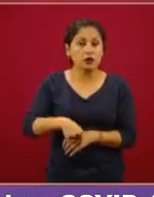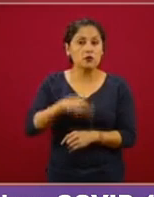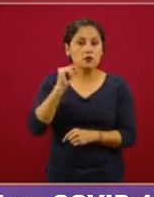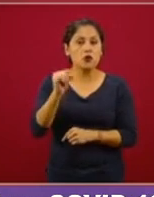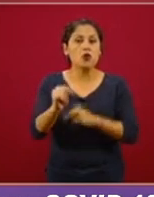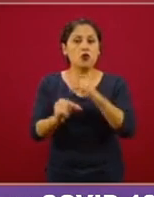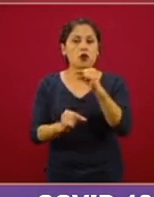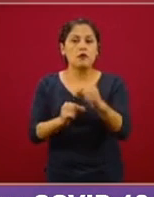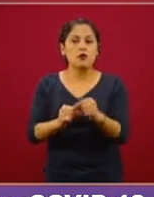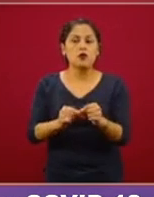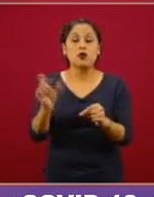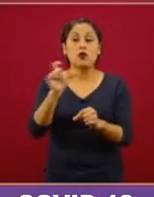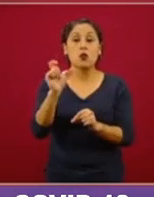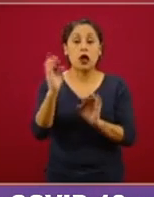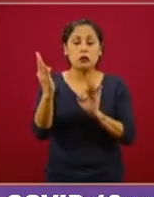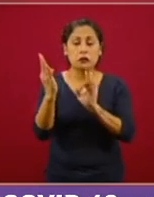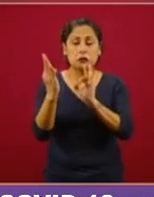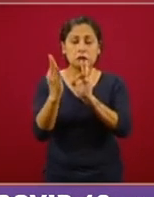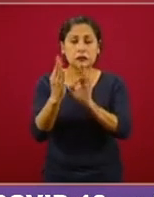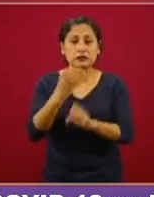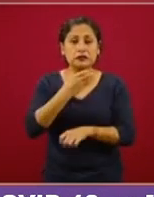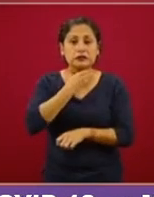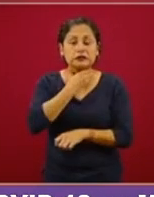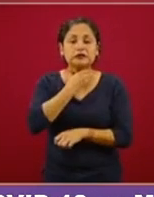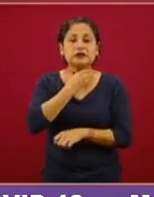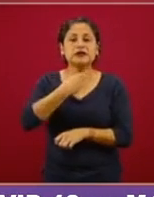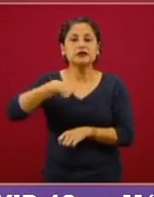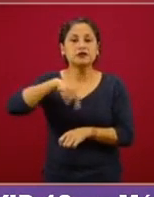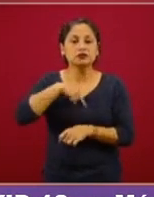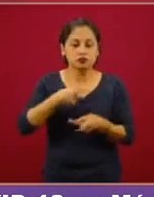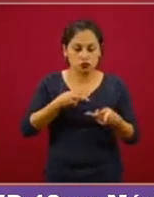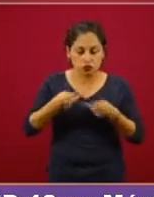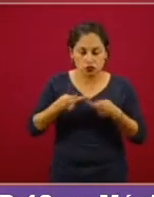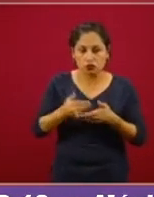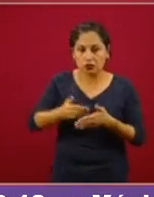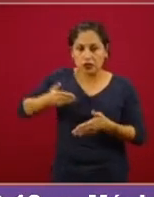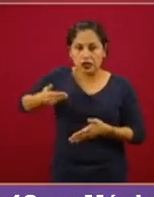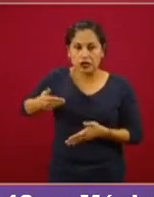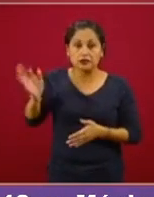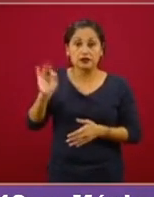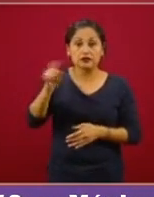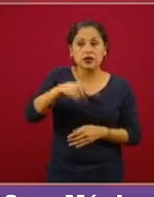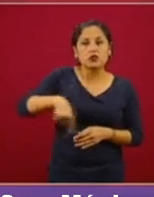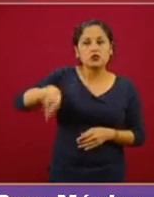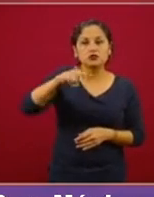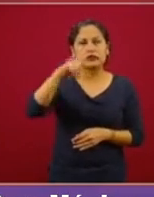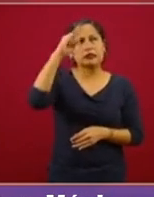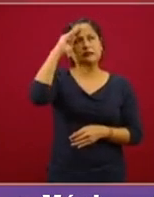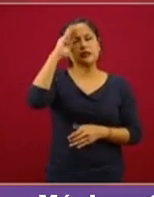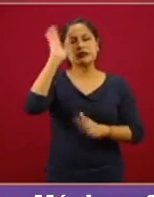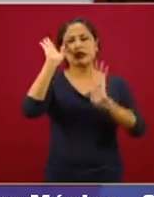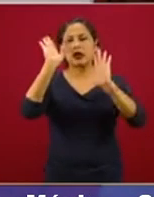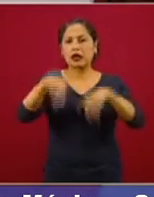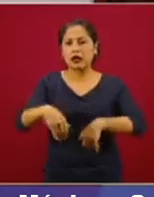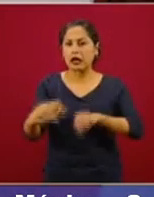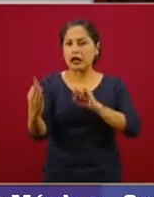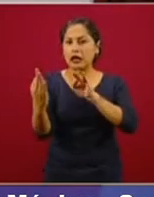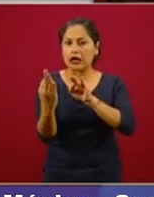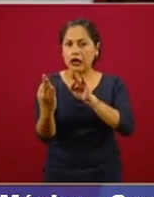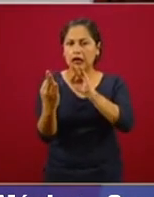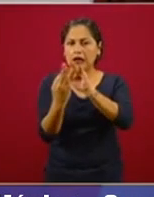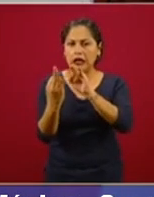lo hemos hecho a lo largo de todas estas semanas, quizá no todo el mundo lo visualiza, porque cuando nos estamos acercando cerca del